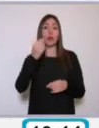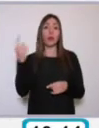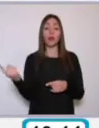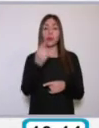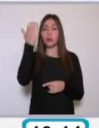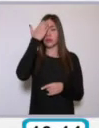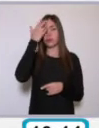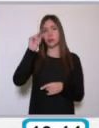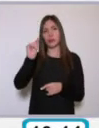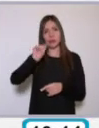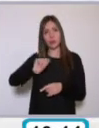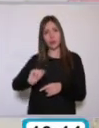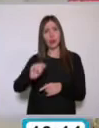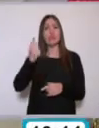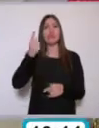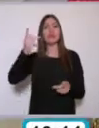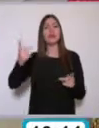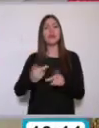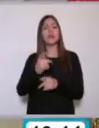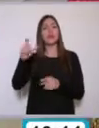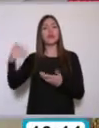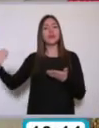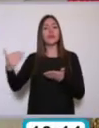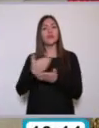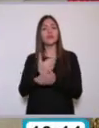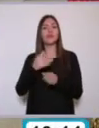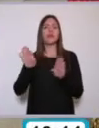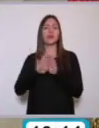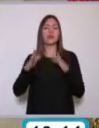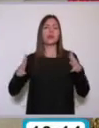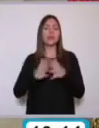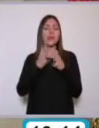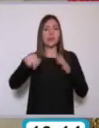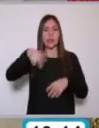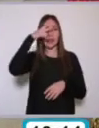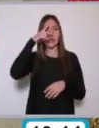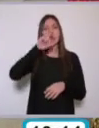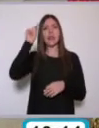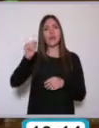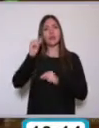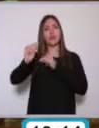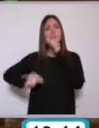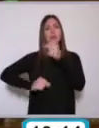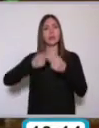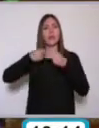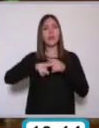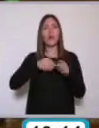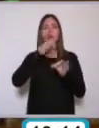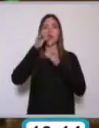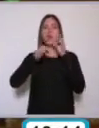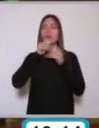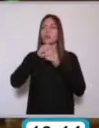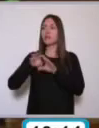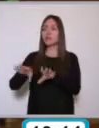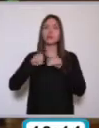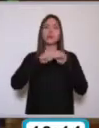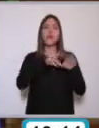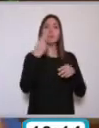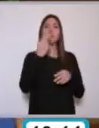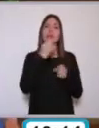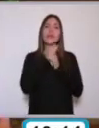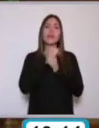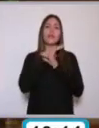Lo que pasa con este movimiento armado en México es que empieza este auge de las noticias, de los sistemas de medios, que necesitaban la